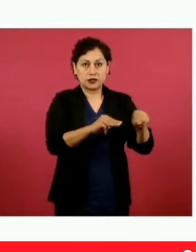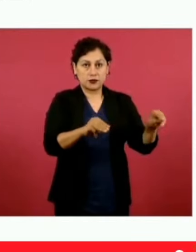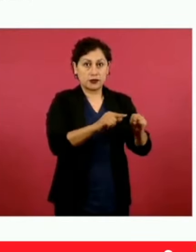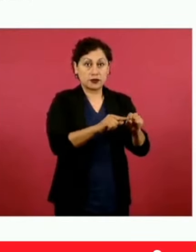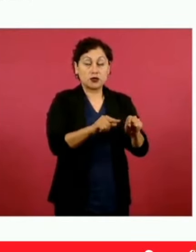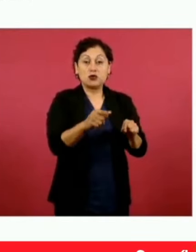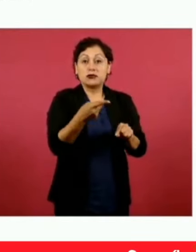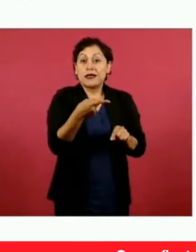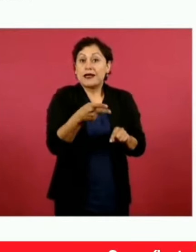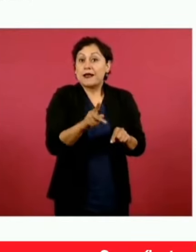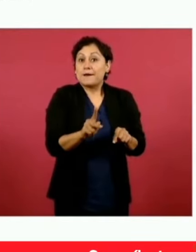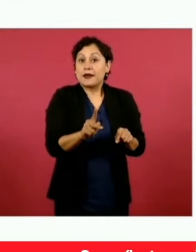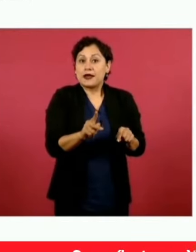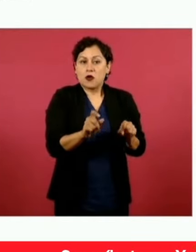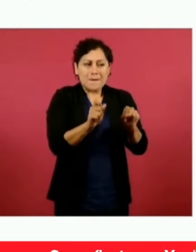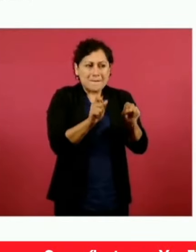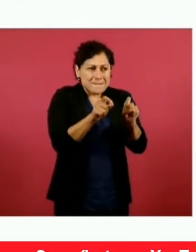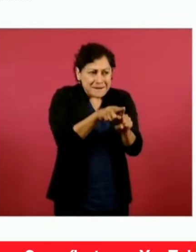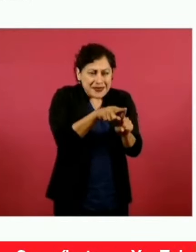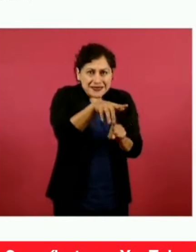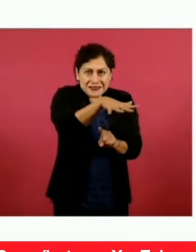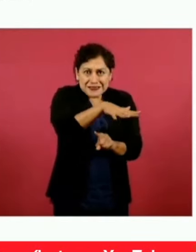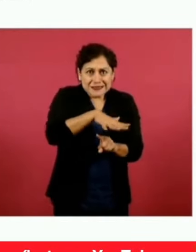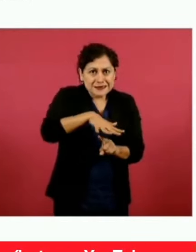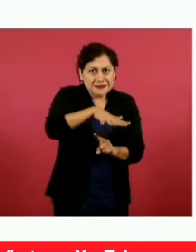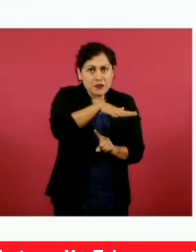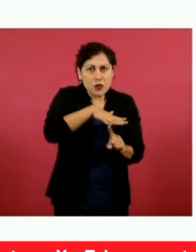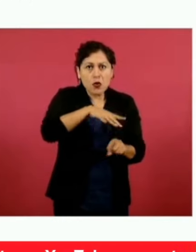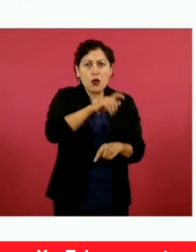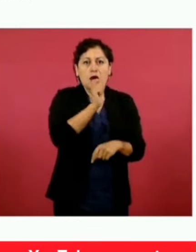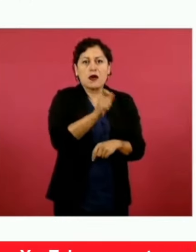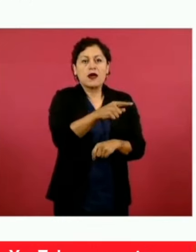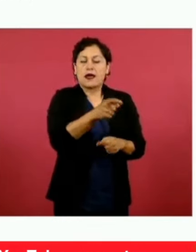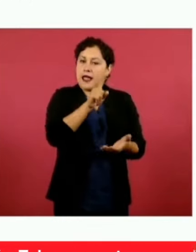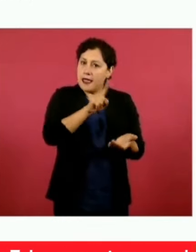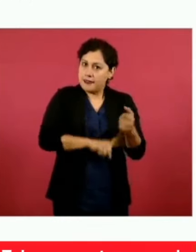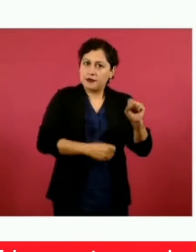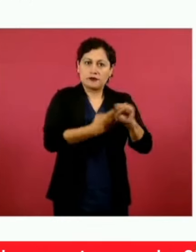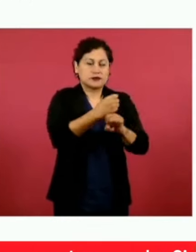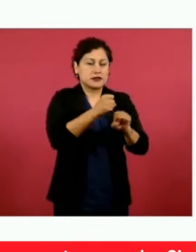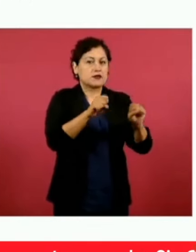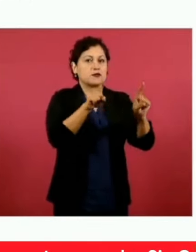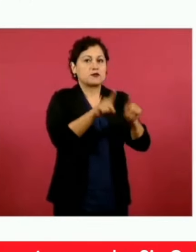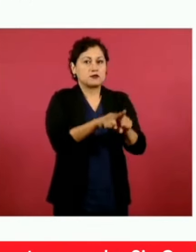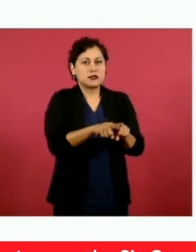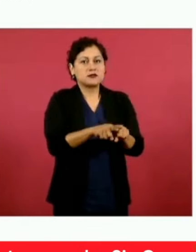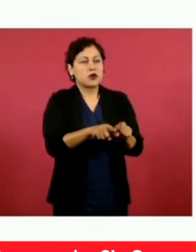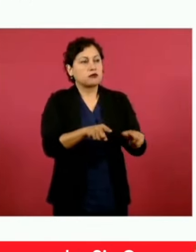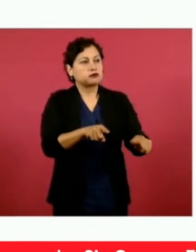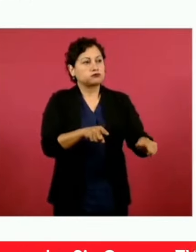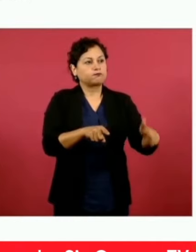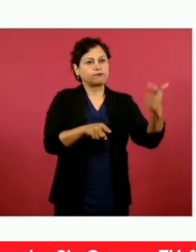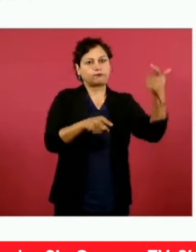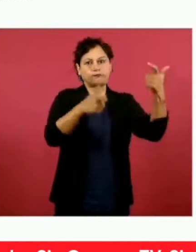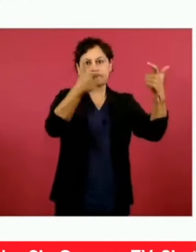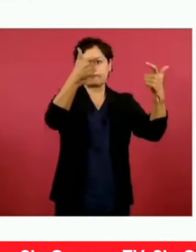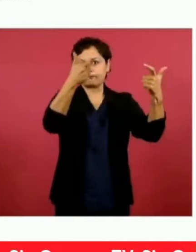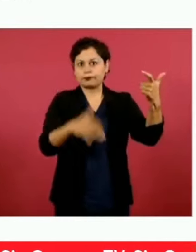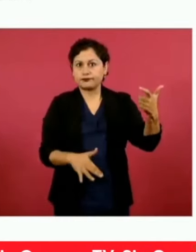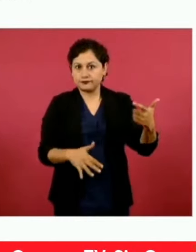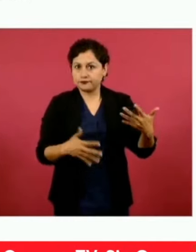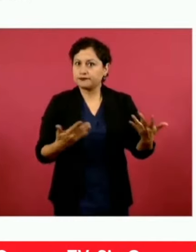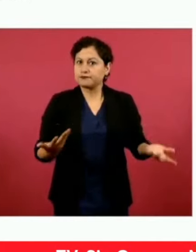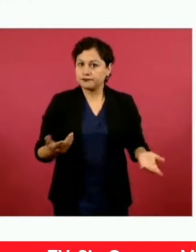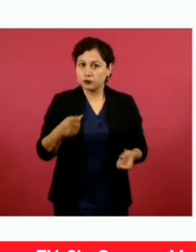ver que en una misma zona, en un mismo estado, podemos tener el mismo combustible con diferencias importantes y así poder tomar